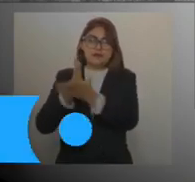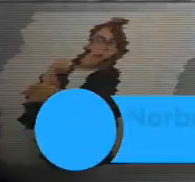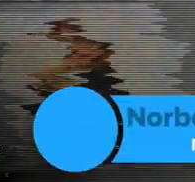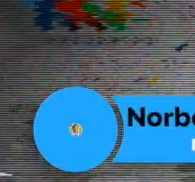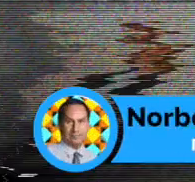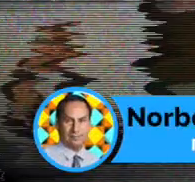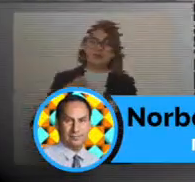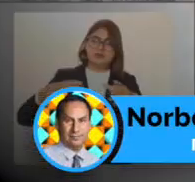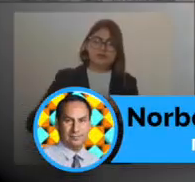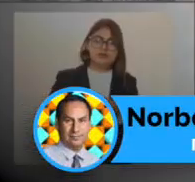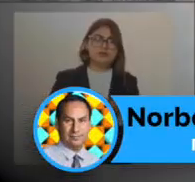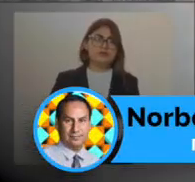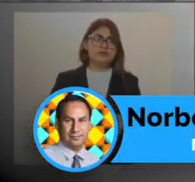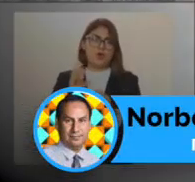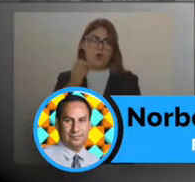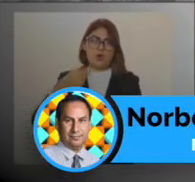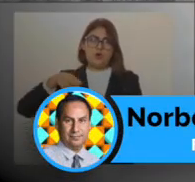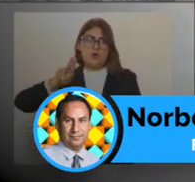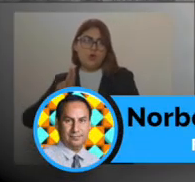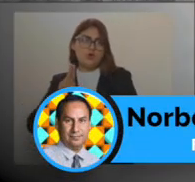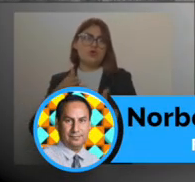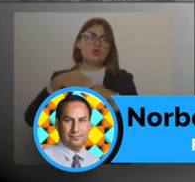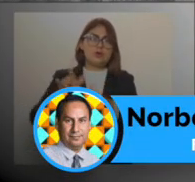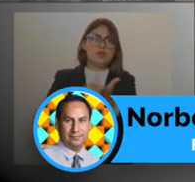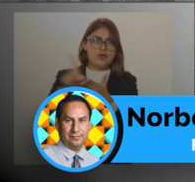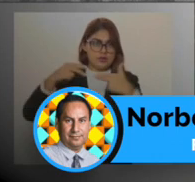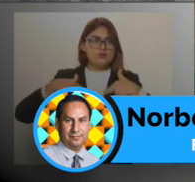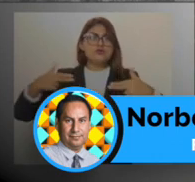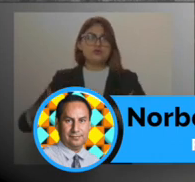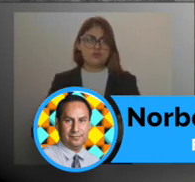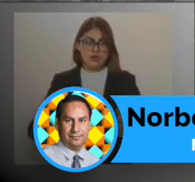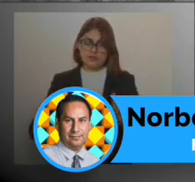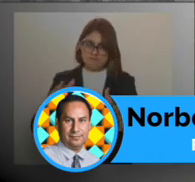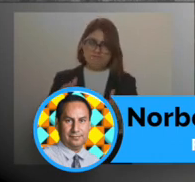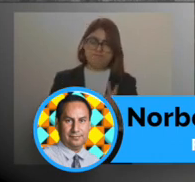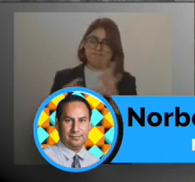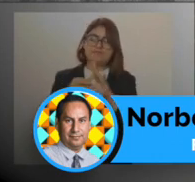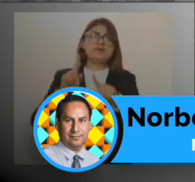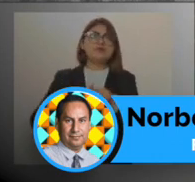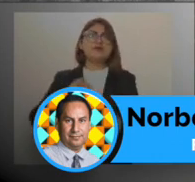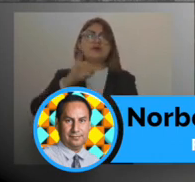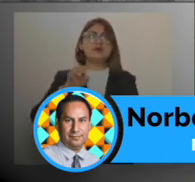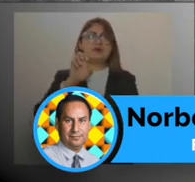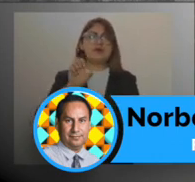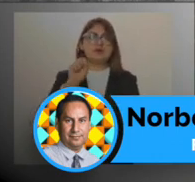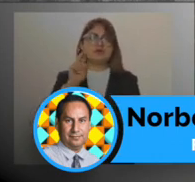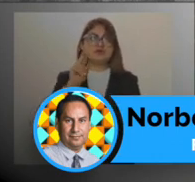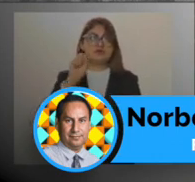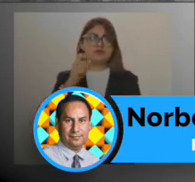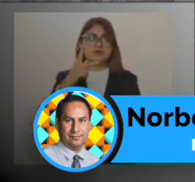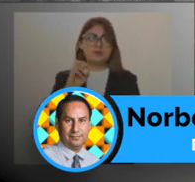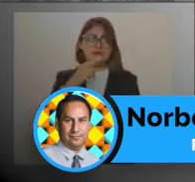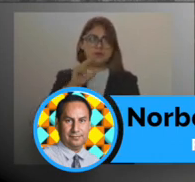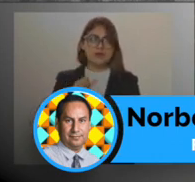acceso a la información para apoyar la implementación y alcance de ese derecho en la región. Durante la inauguración en la Ciudad de México, con